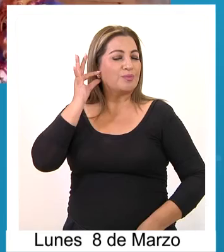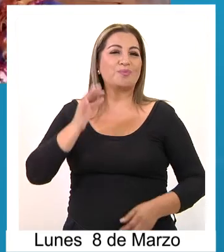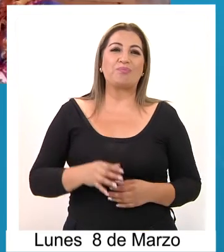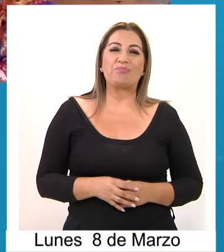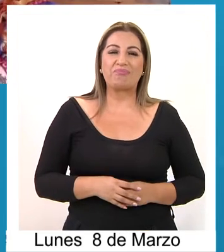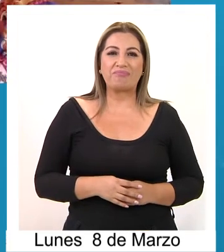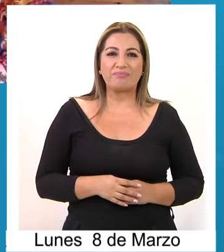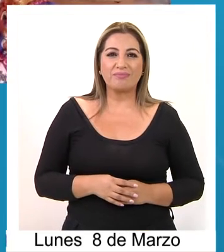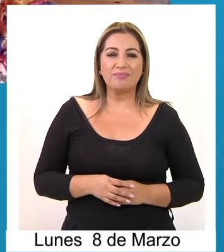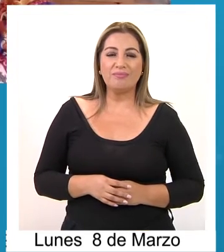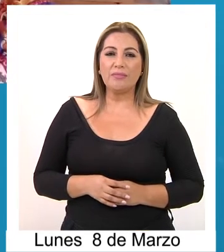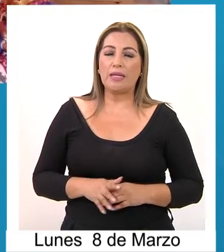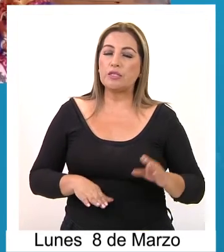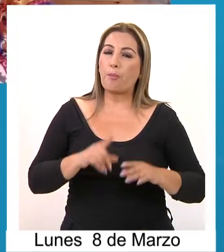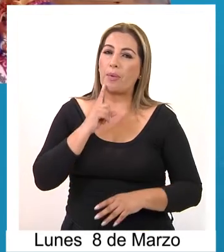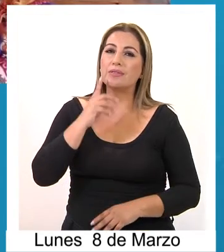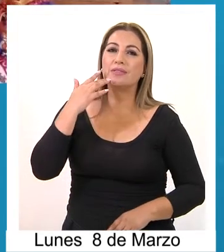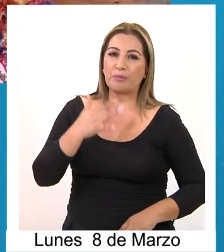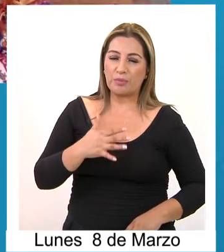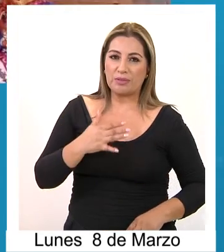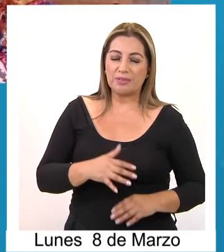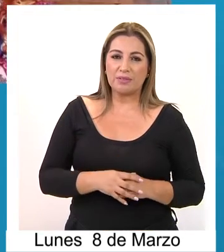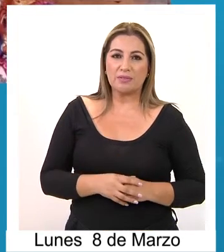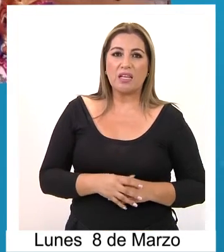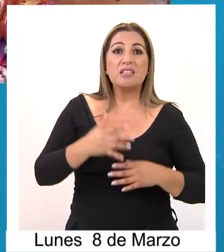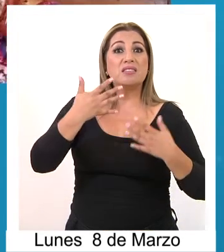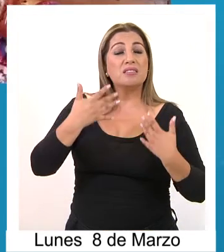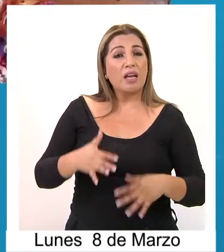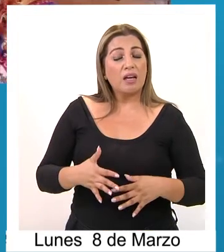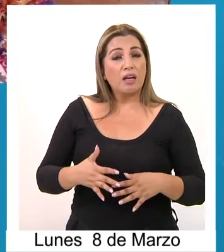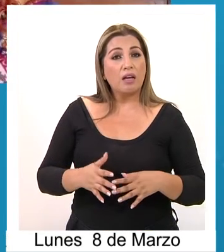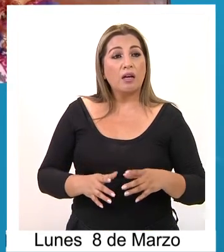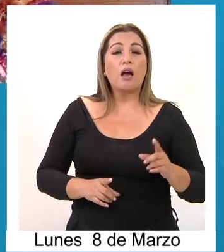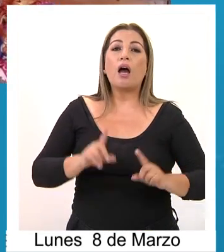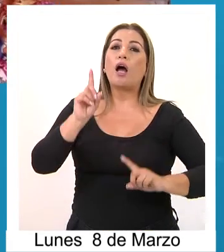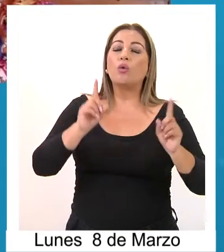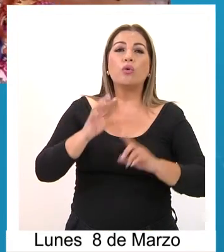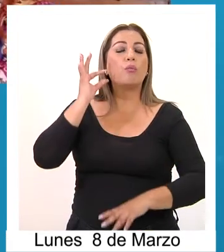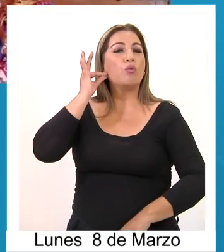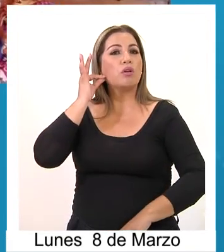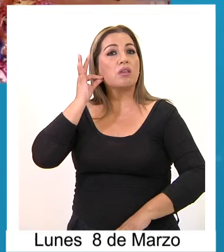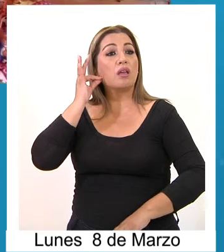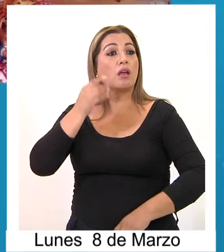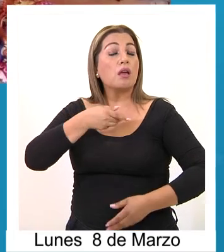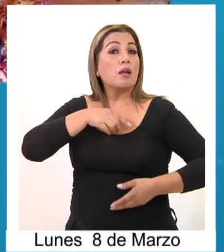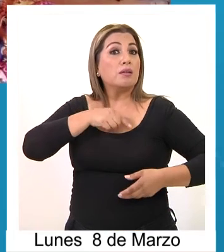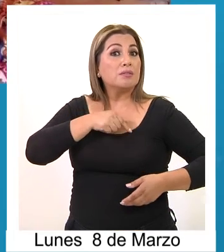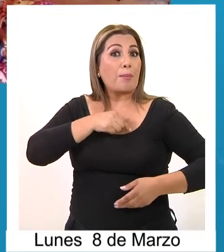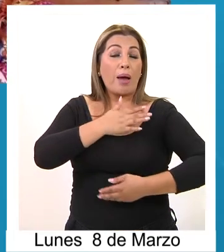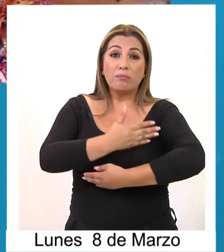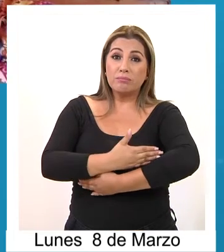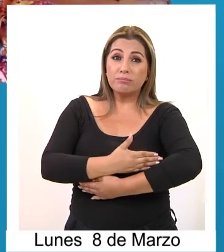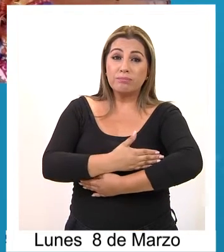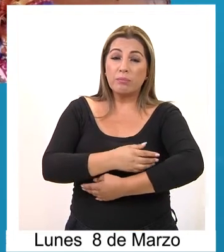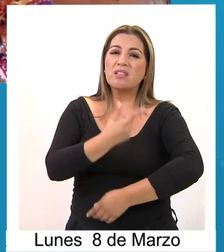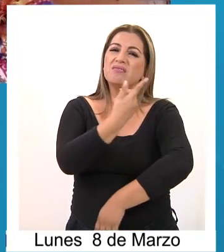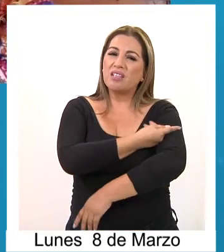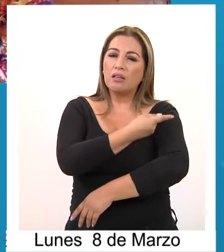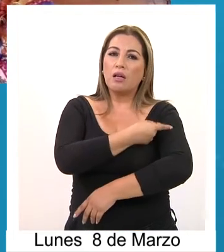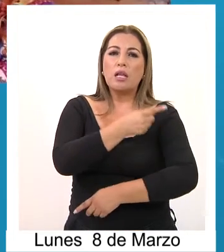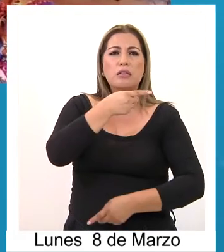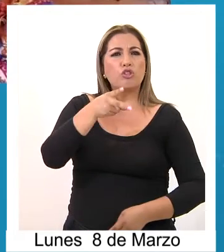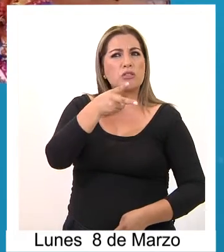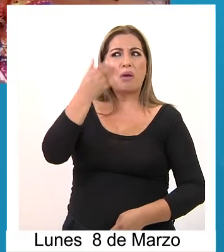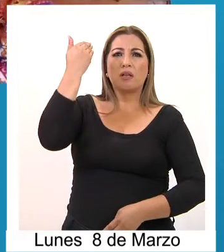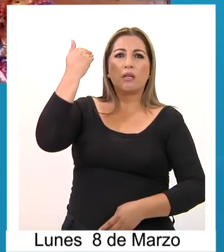caso, es lo más sí, importante. Ya se abrió la puerta a que se vacunen mujeres que están dando lactancia. Recordemos que hasta la semana mm,